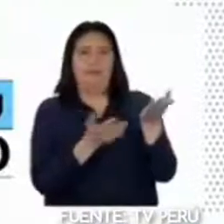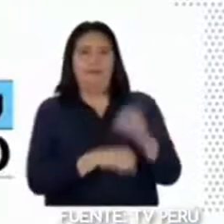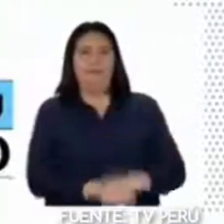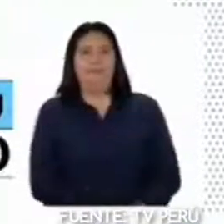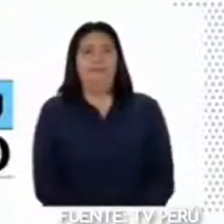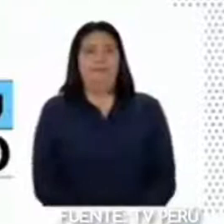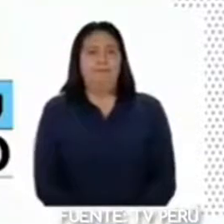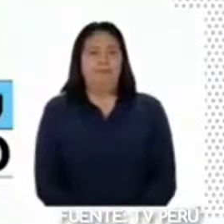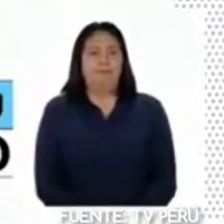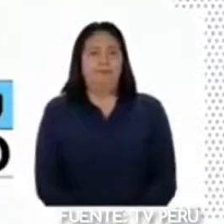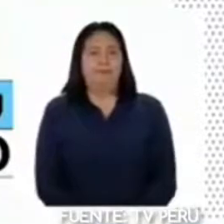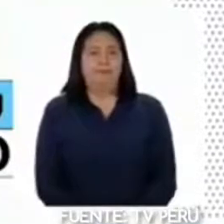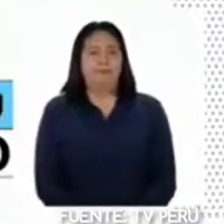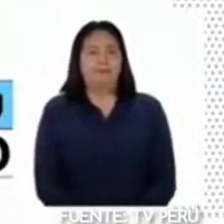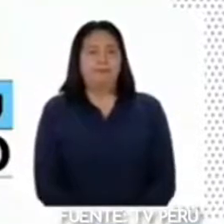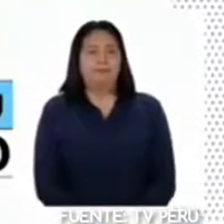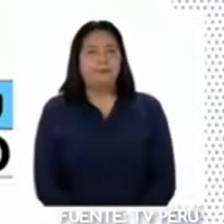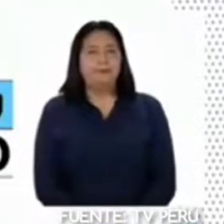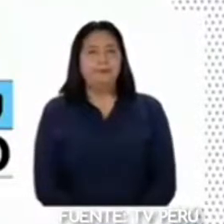tablero.